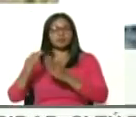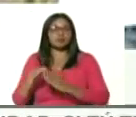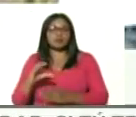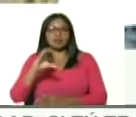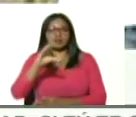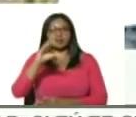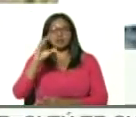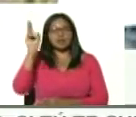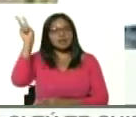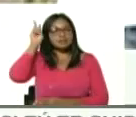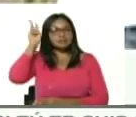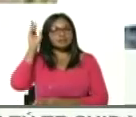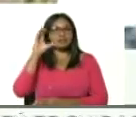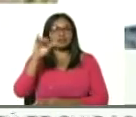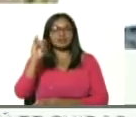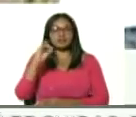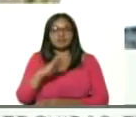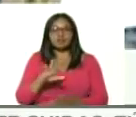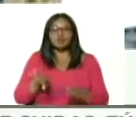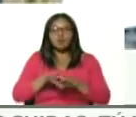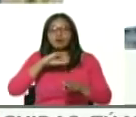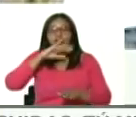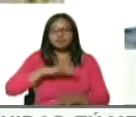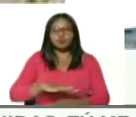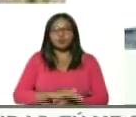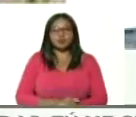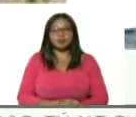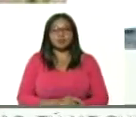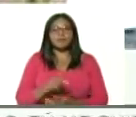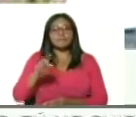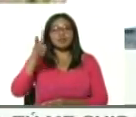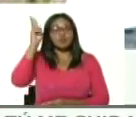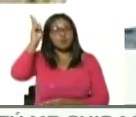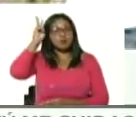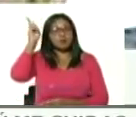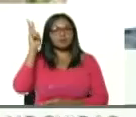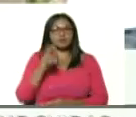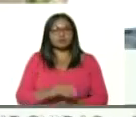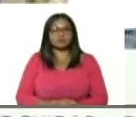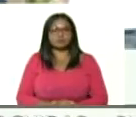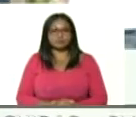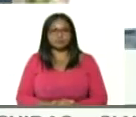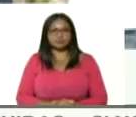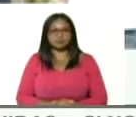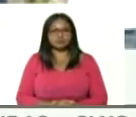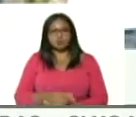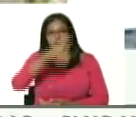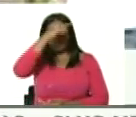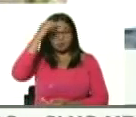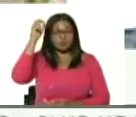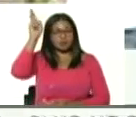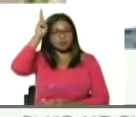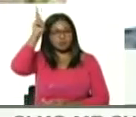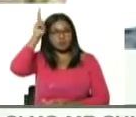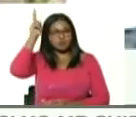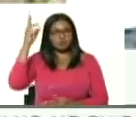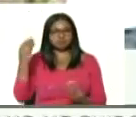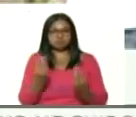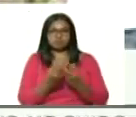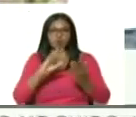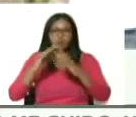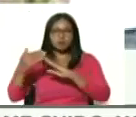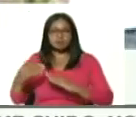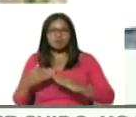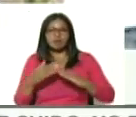Carapaica, herencia histórica de Catedral, y la comuna Cacique Guaycaipuro. Y estamos proyectándonos, presidente, en este encuentro